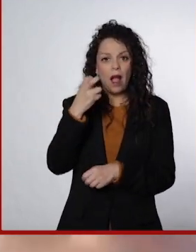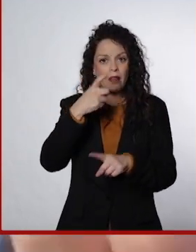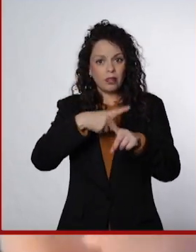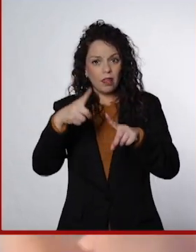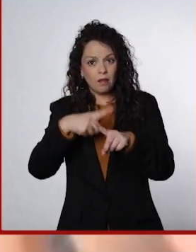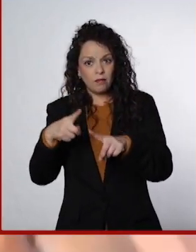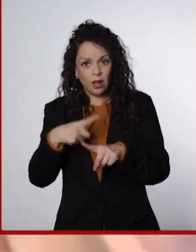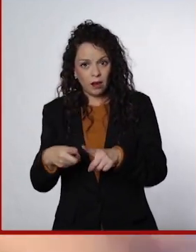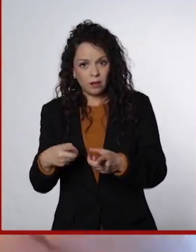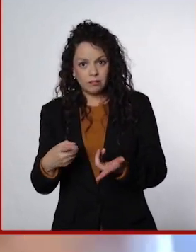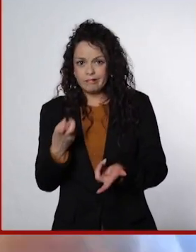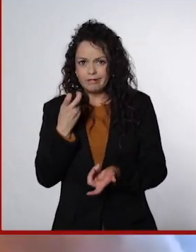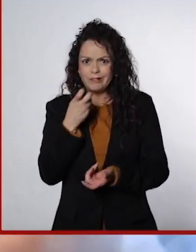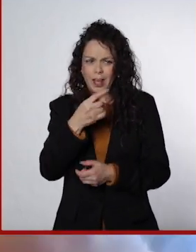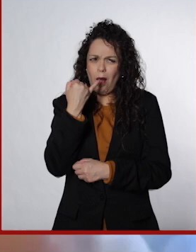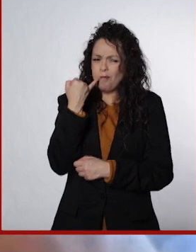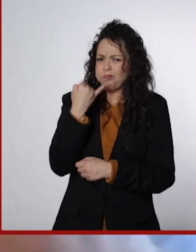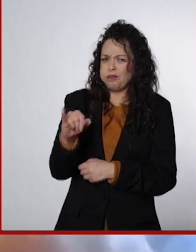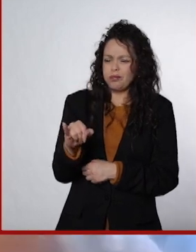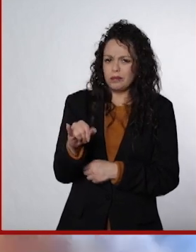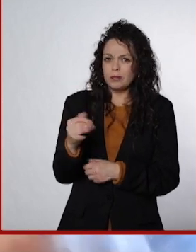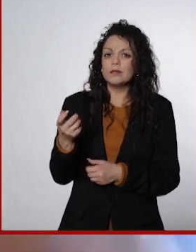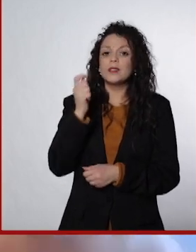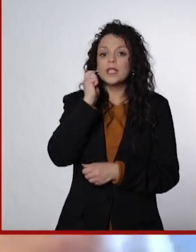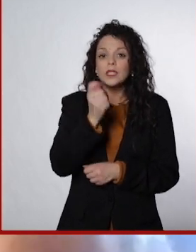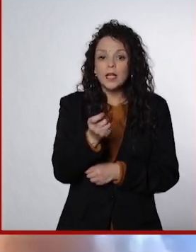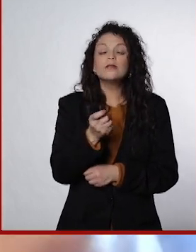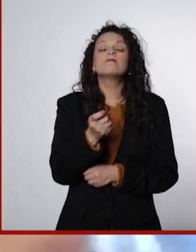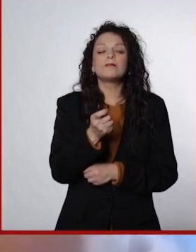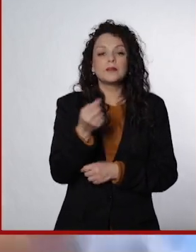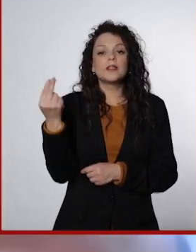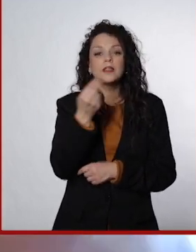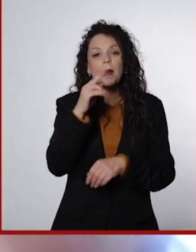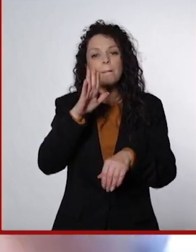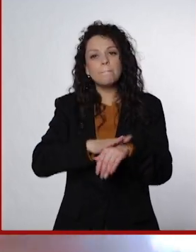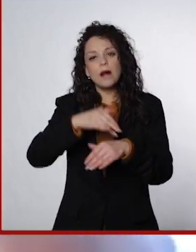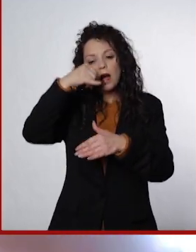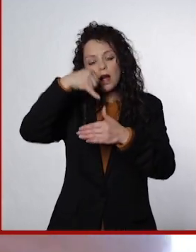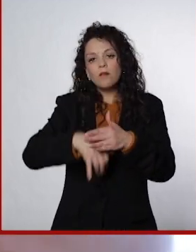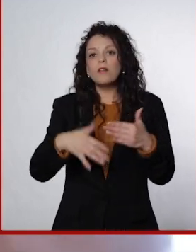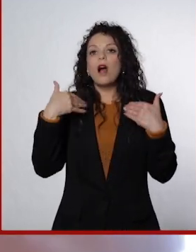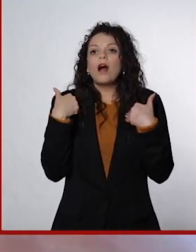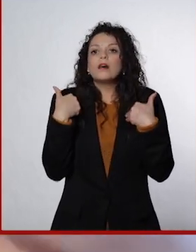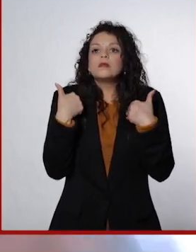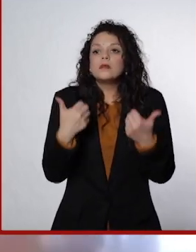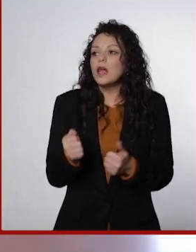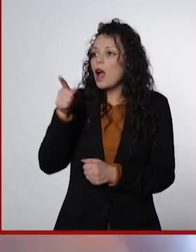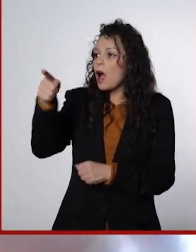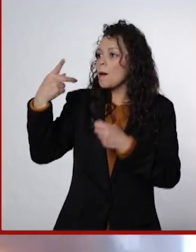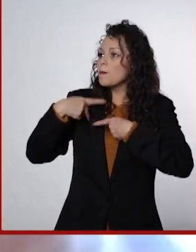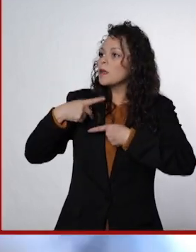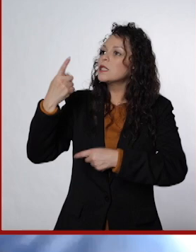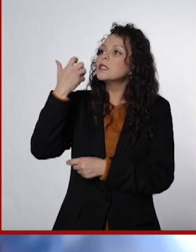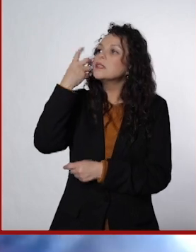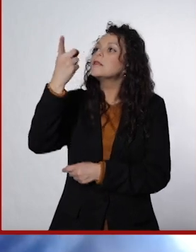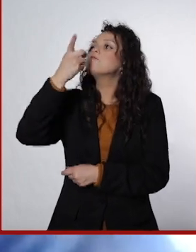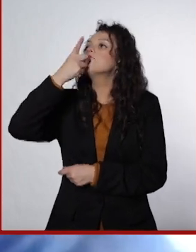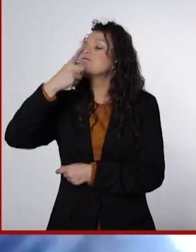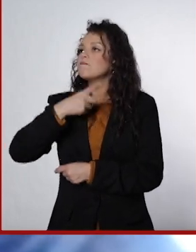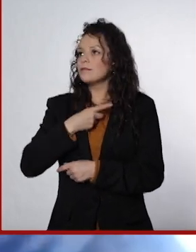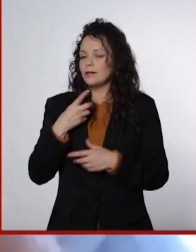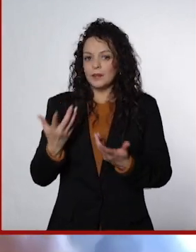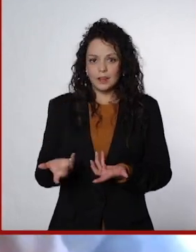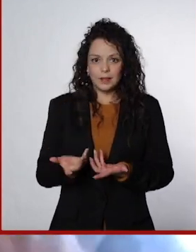competencia que no tiene ningún sentido, lo que entramos es a una profunda comprensión de qué me estará tratando de decir esta persona, qué sentirá, qué